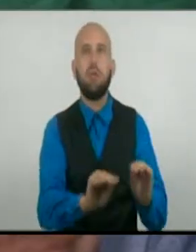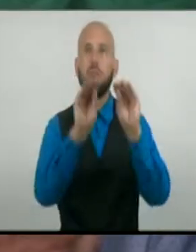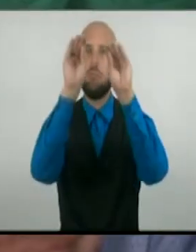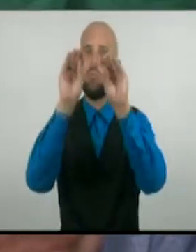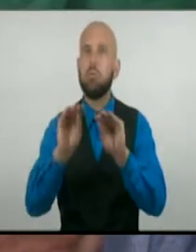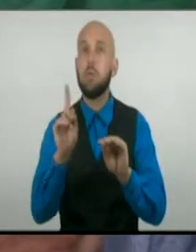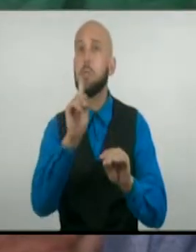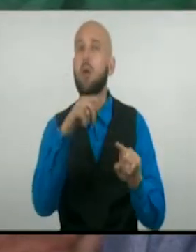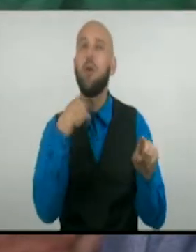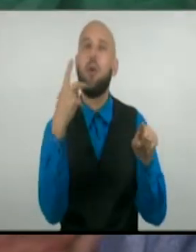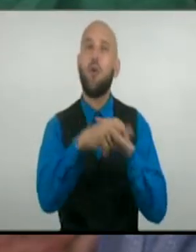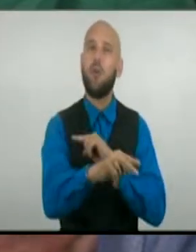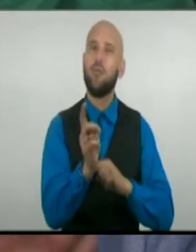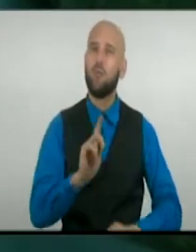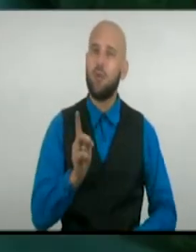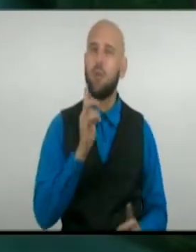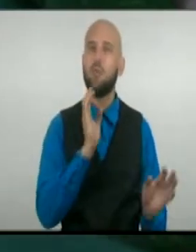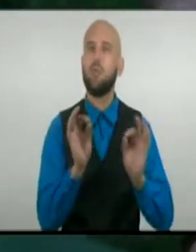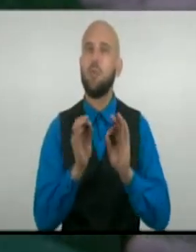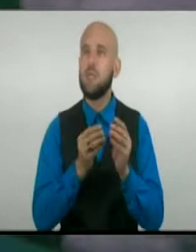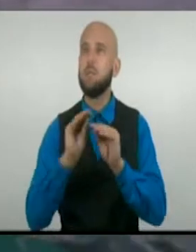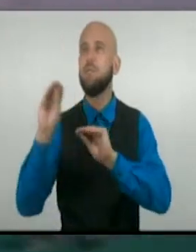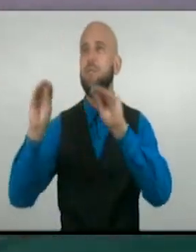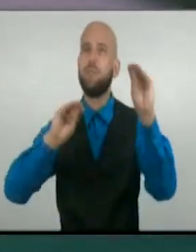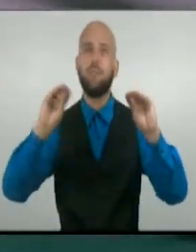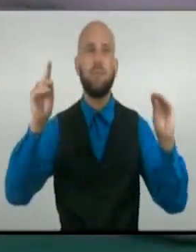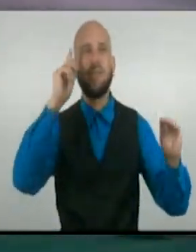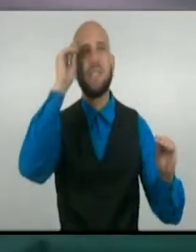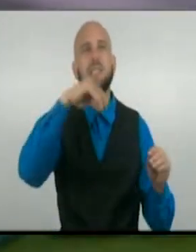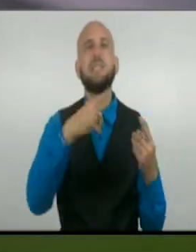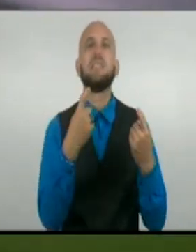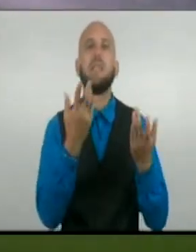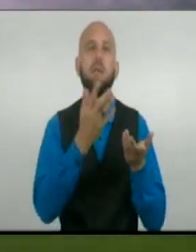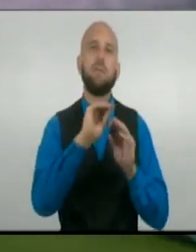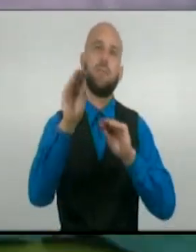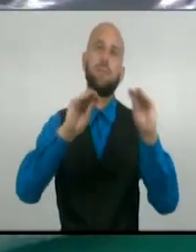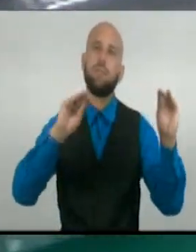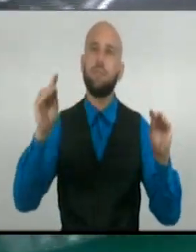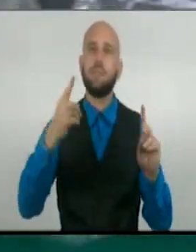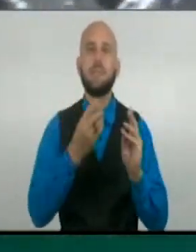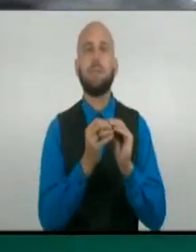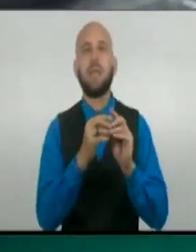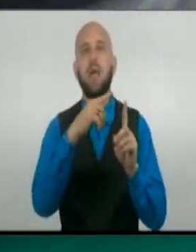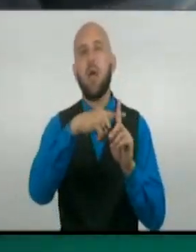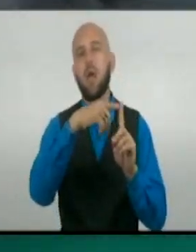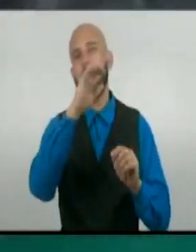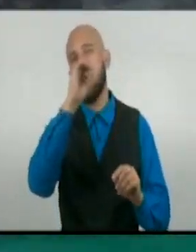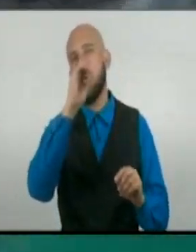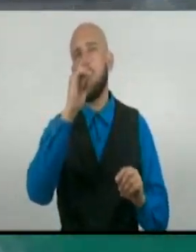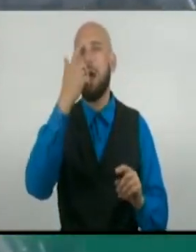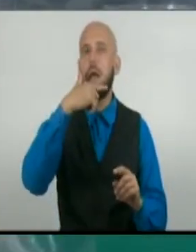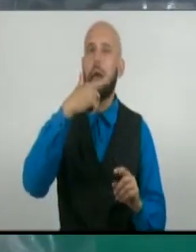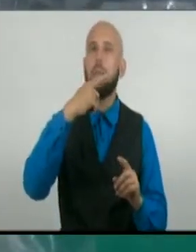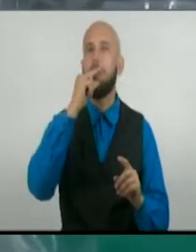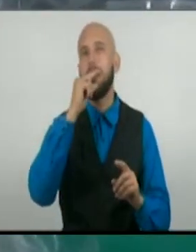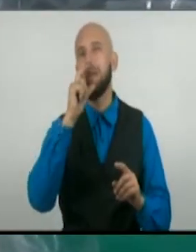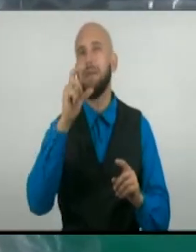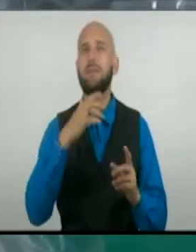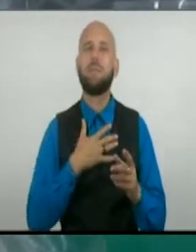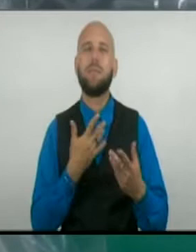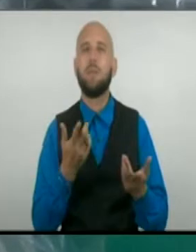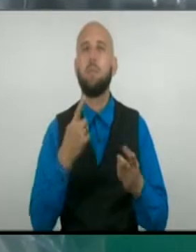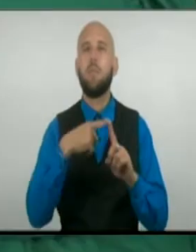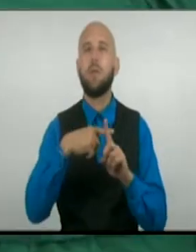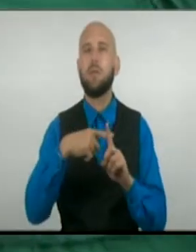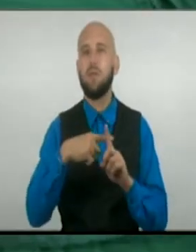idóneo y la distribución de la sangre la misión de esta institución es la de proteger al donante potencial y a